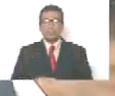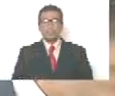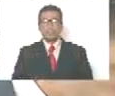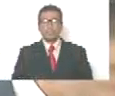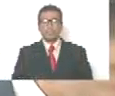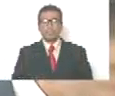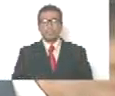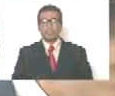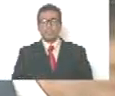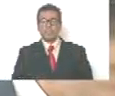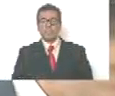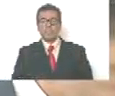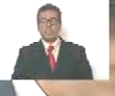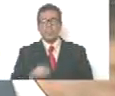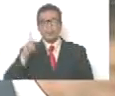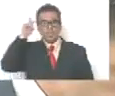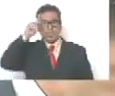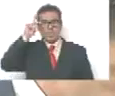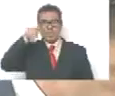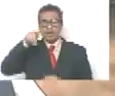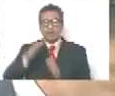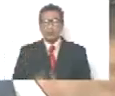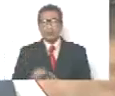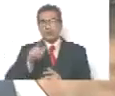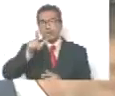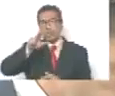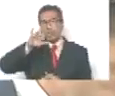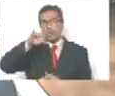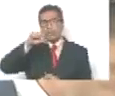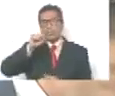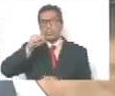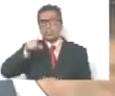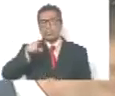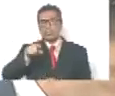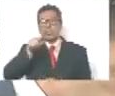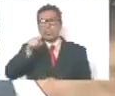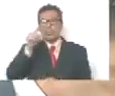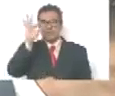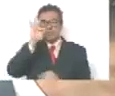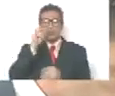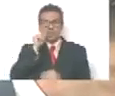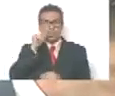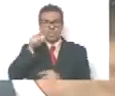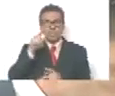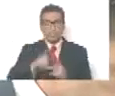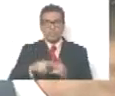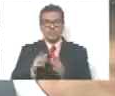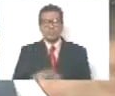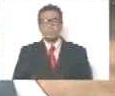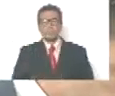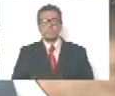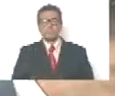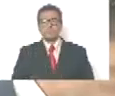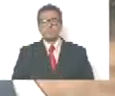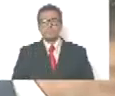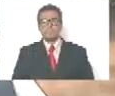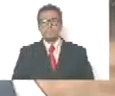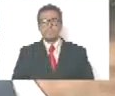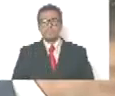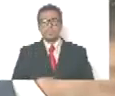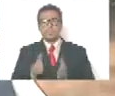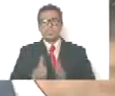El maestro Luis Beltrán Prieto Figueroa es una de esas figuras que nació hace